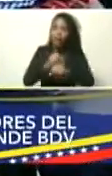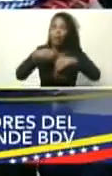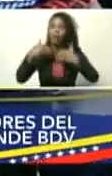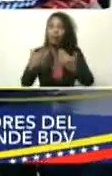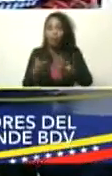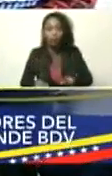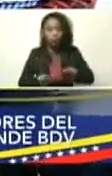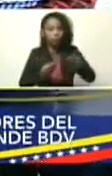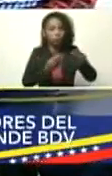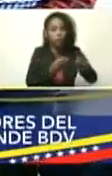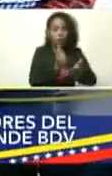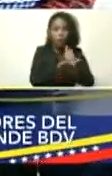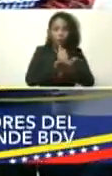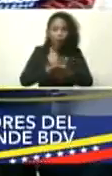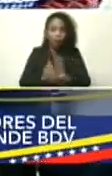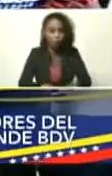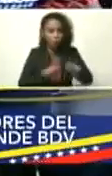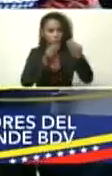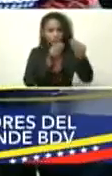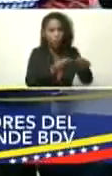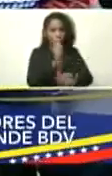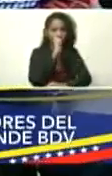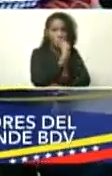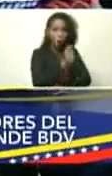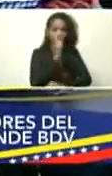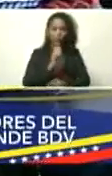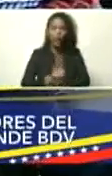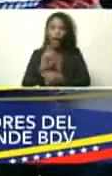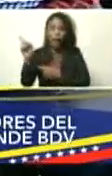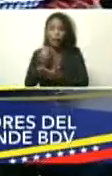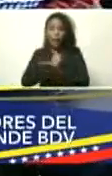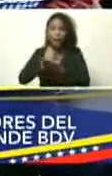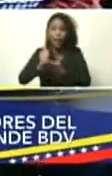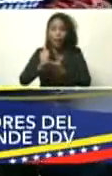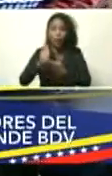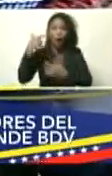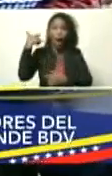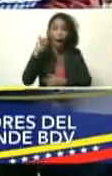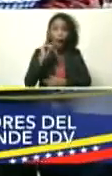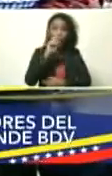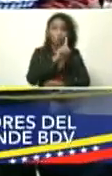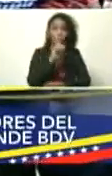darle el crédito. Aquí este crédito tiene un